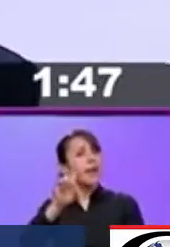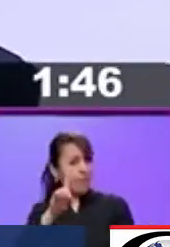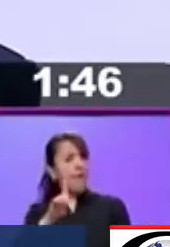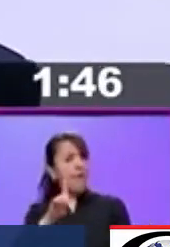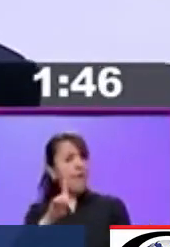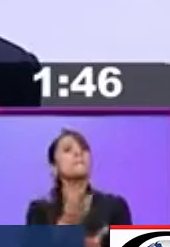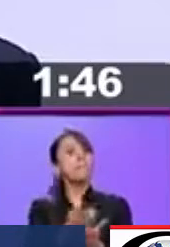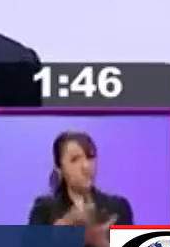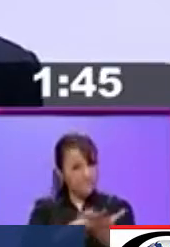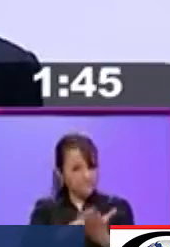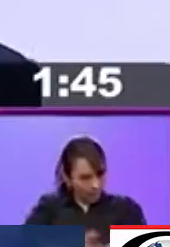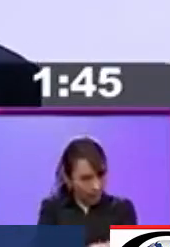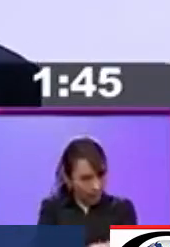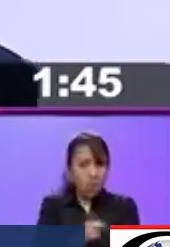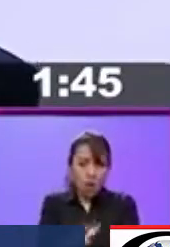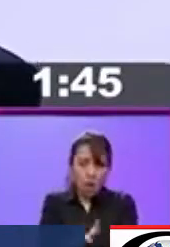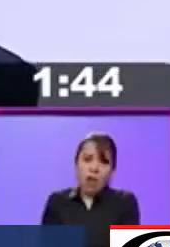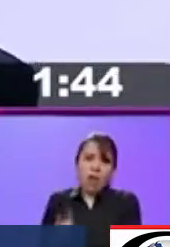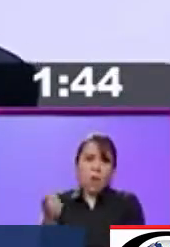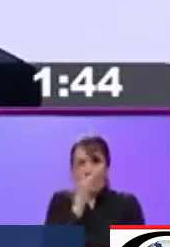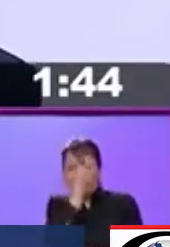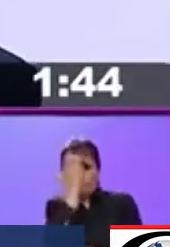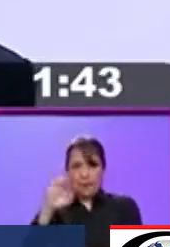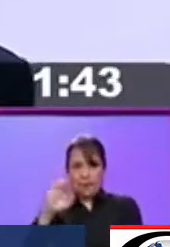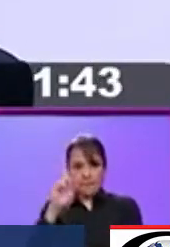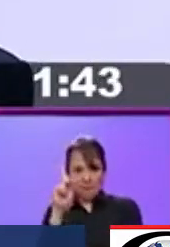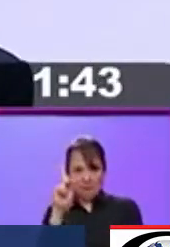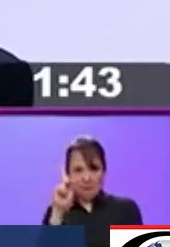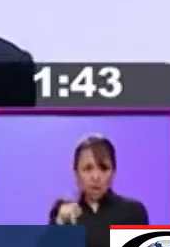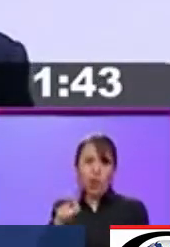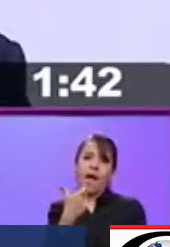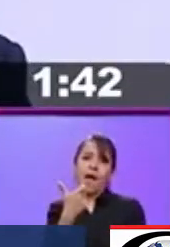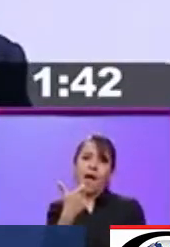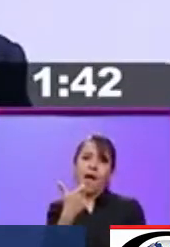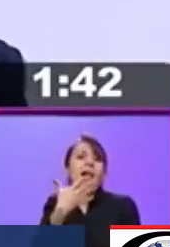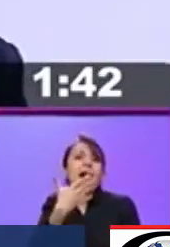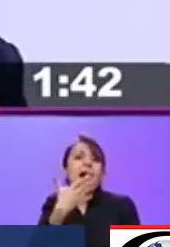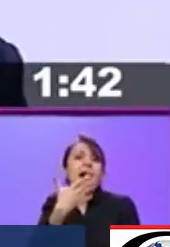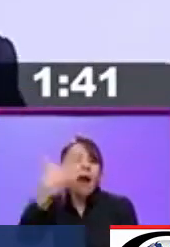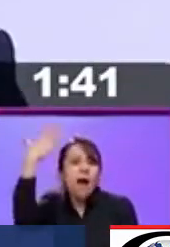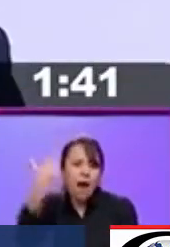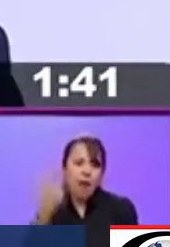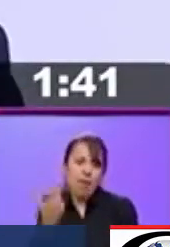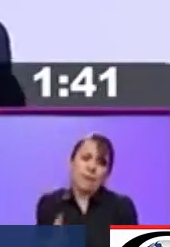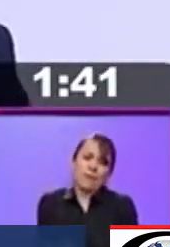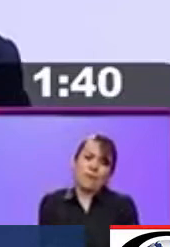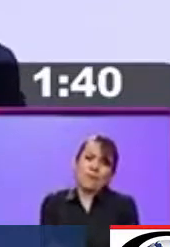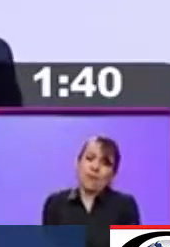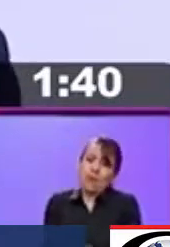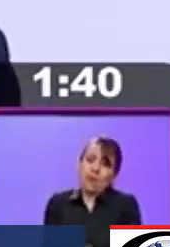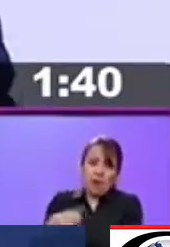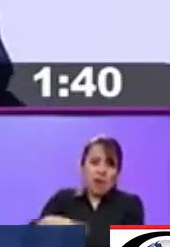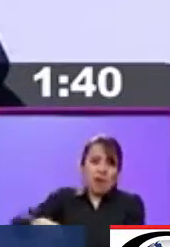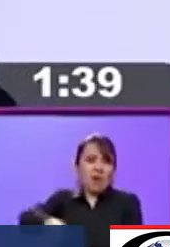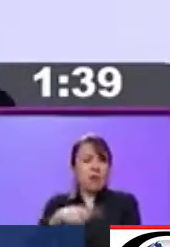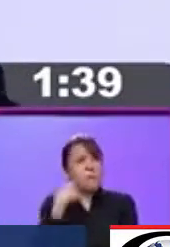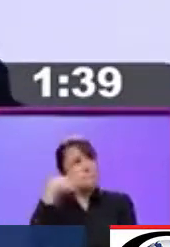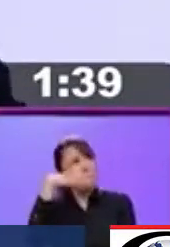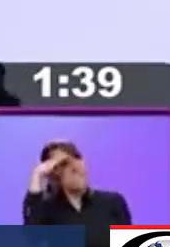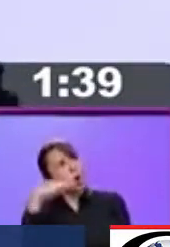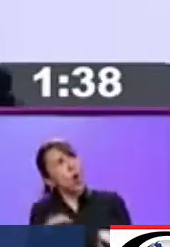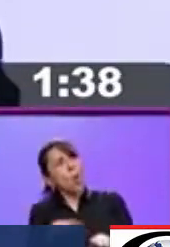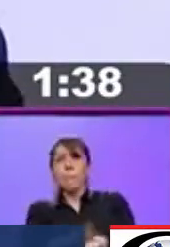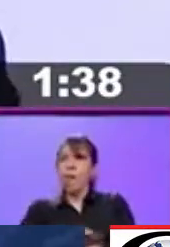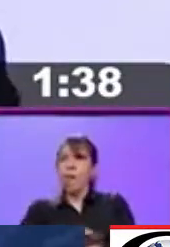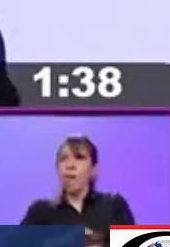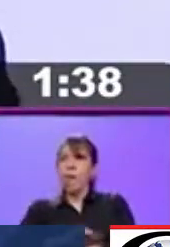estar pensando que el Estado de México es un trampolín o un instrumento para las estrategias nacionales del partido. Los